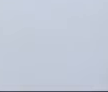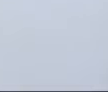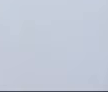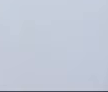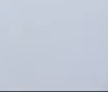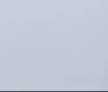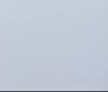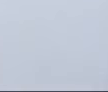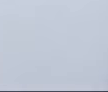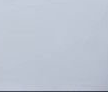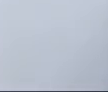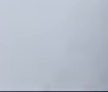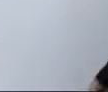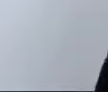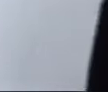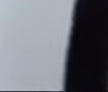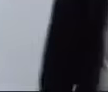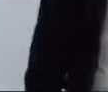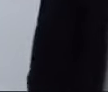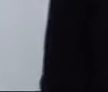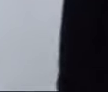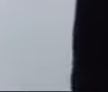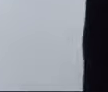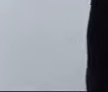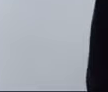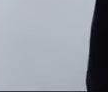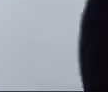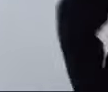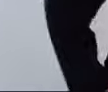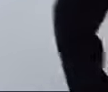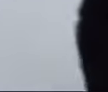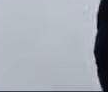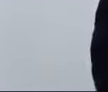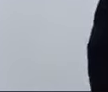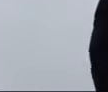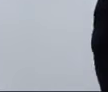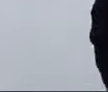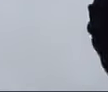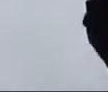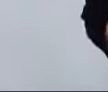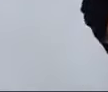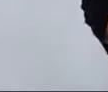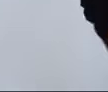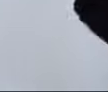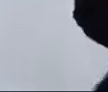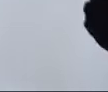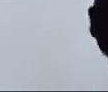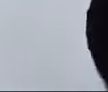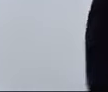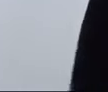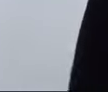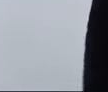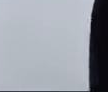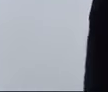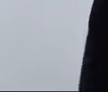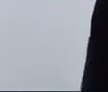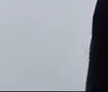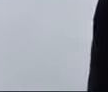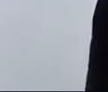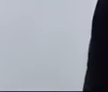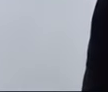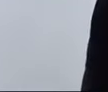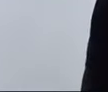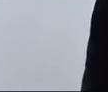Hola, muy buenos días. Está conmigo la Secretaria de Educación, Ciencia, Tecnología e